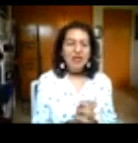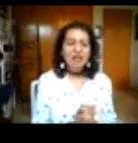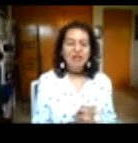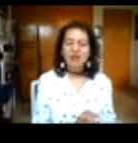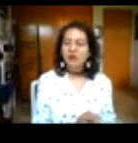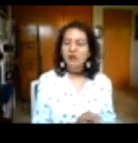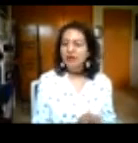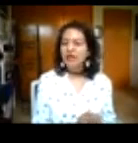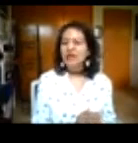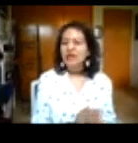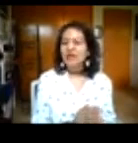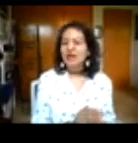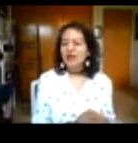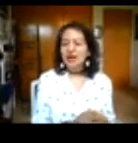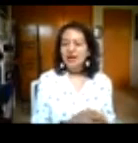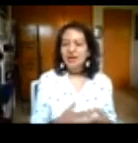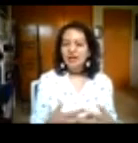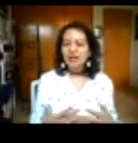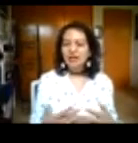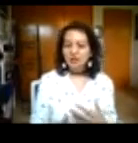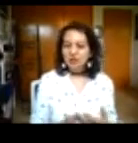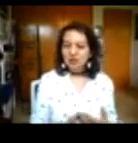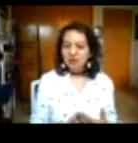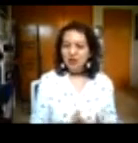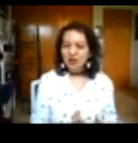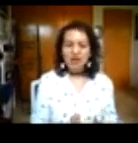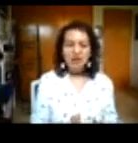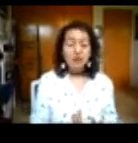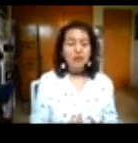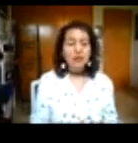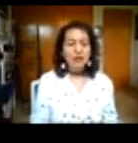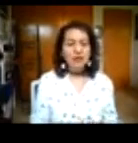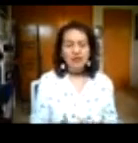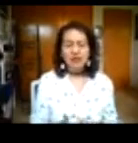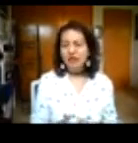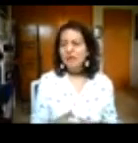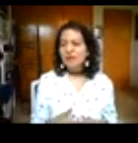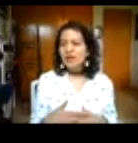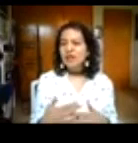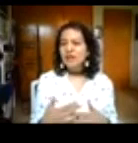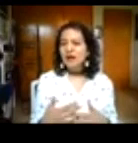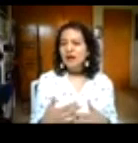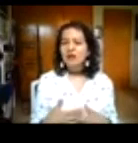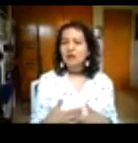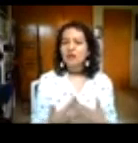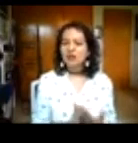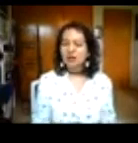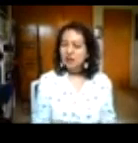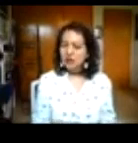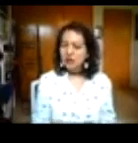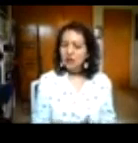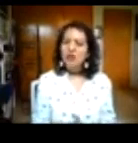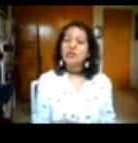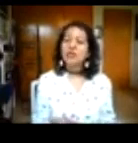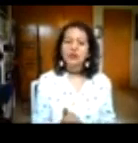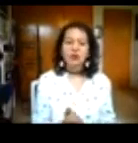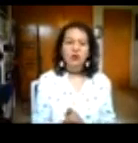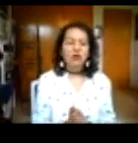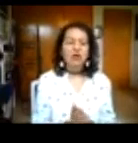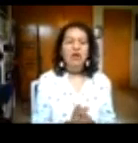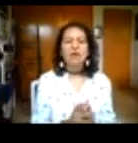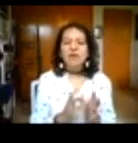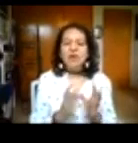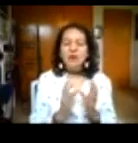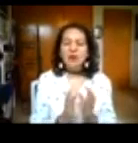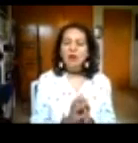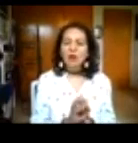terminar diciendo que a quienes participaron en este primer taller, se va a hacer una entrega de una constancia